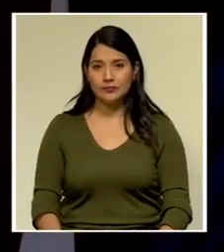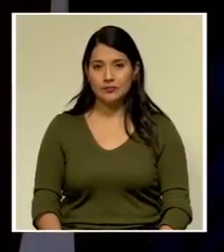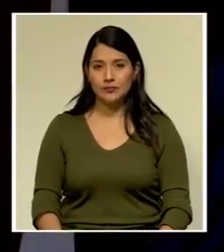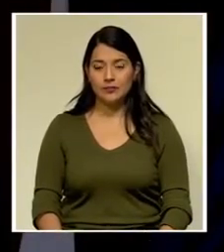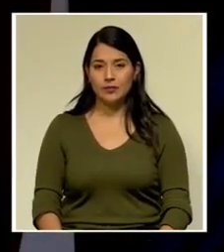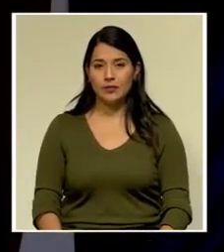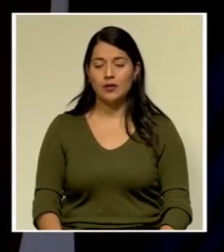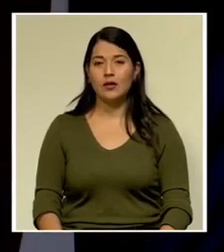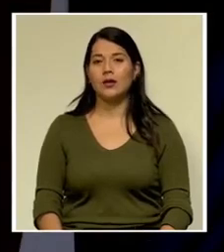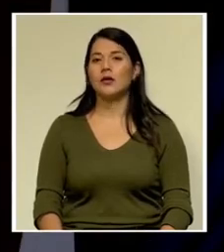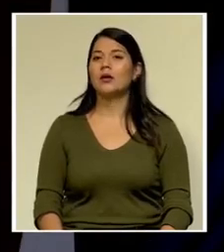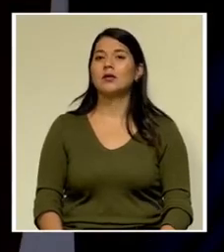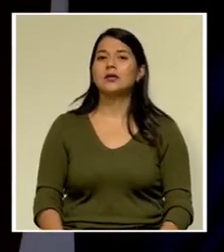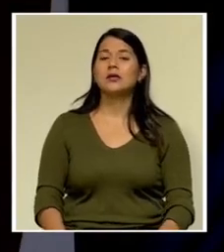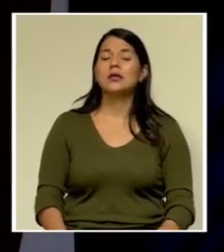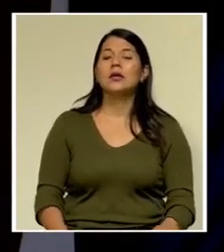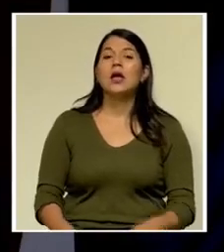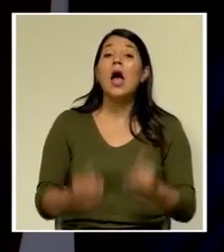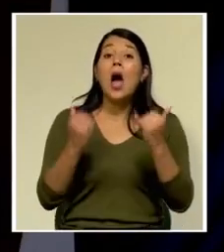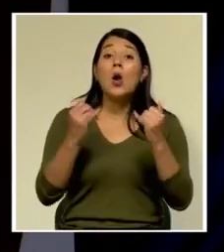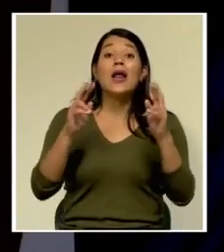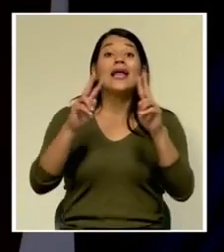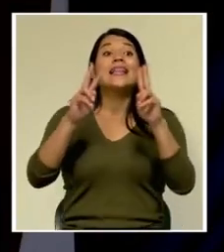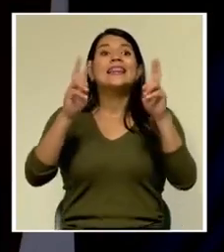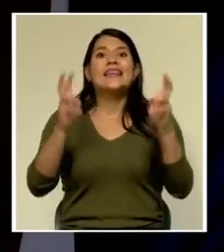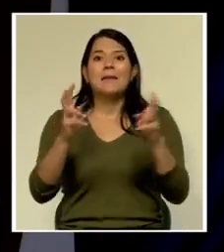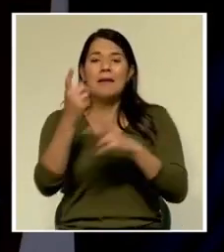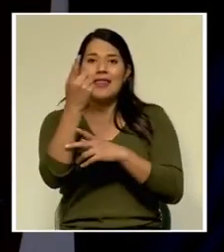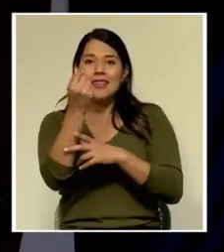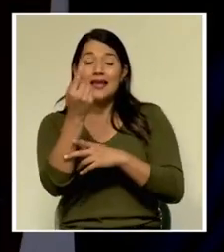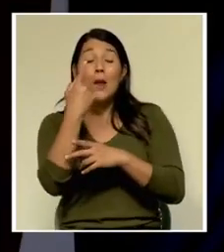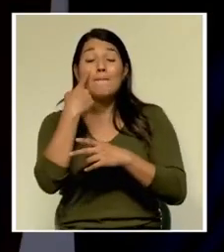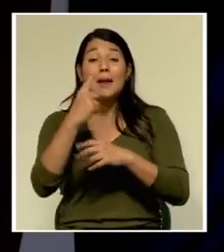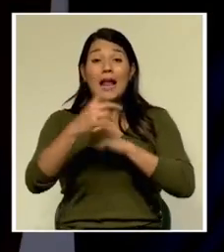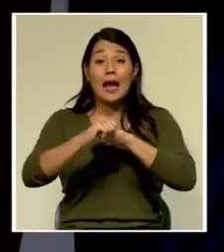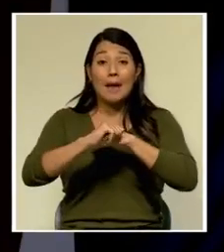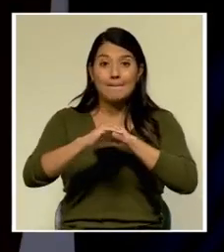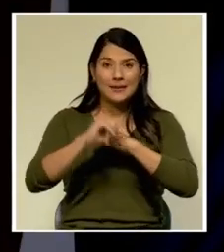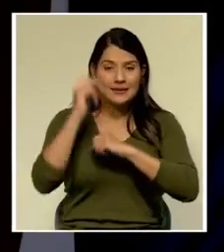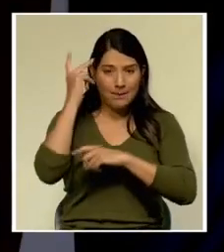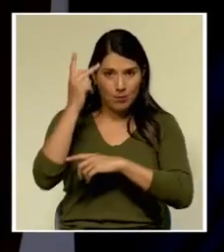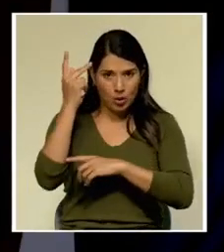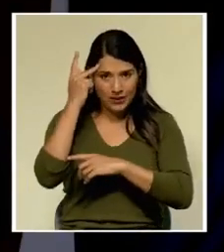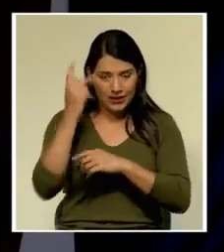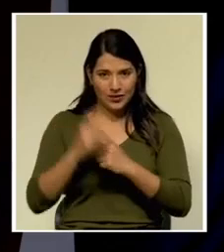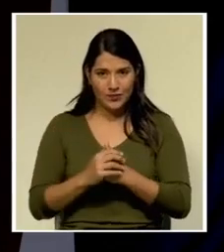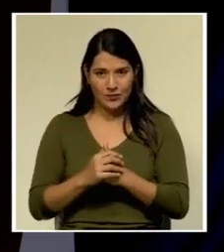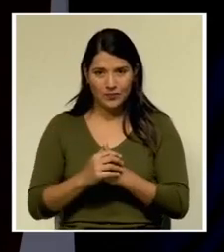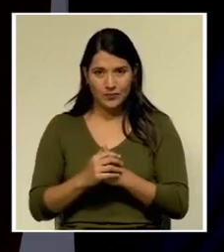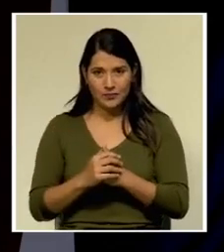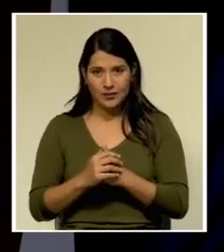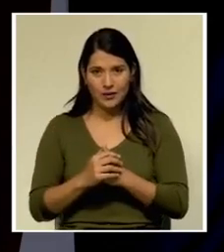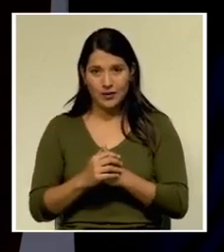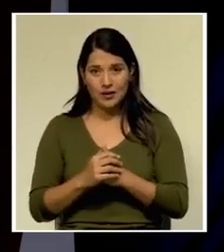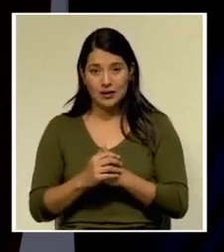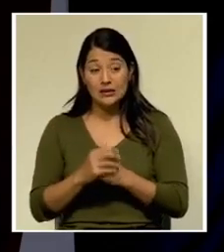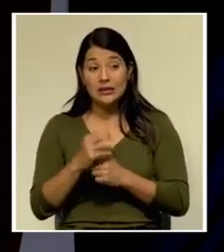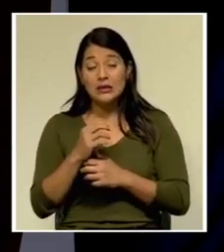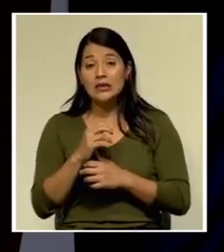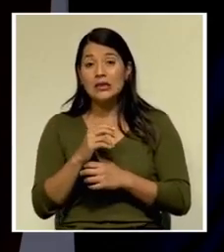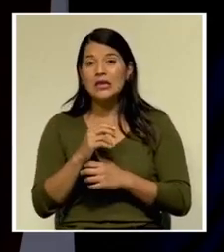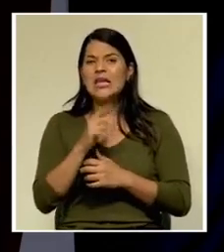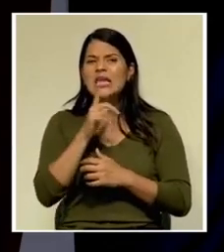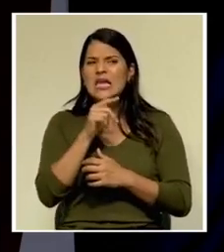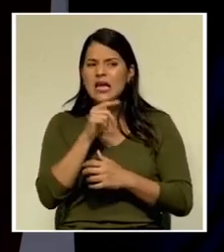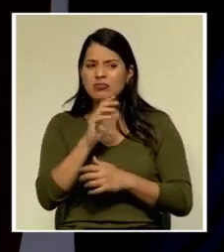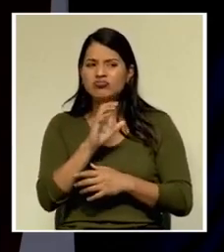Tema de financiamiento de los partidos políticos, de las campañas políticas. ¿Quién ayuda a alguien a llegar